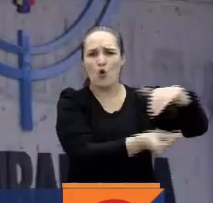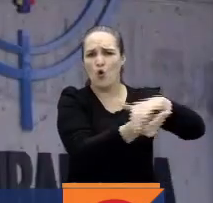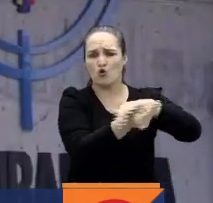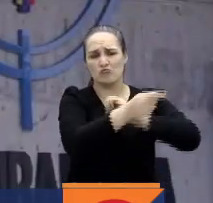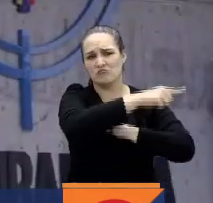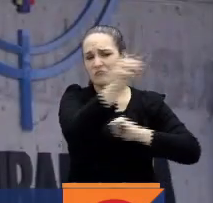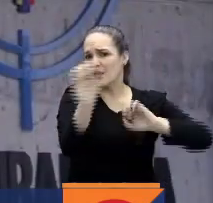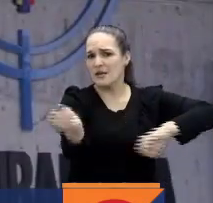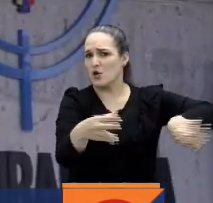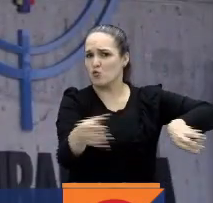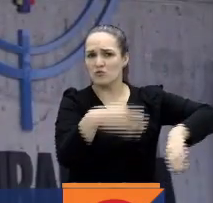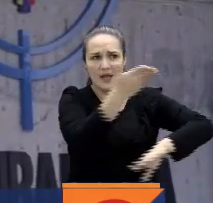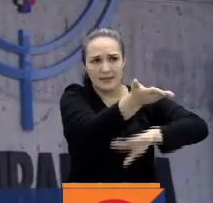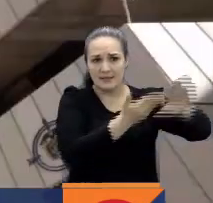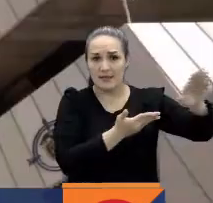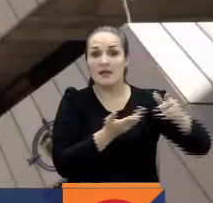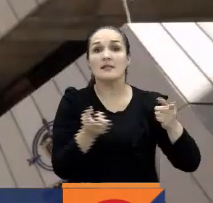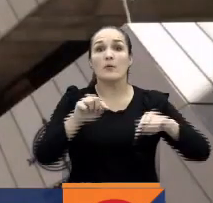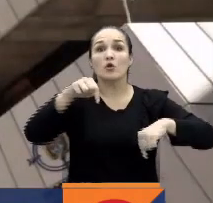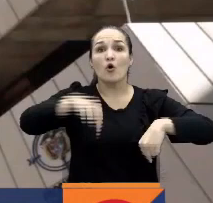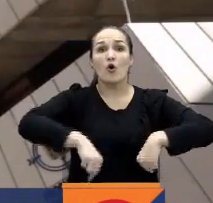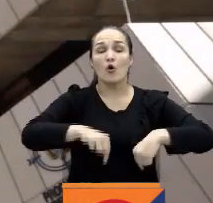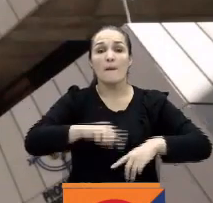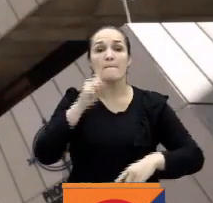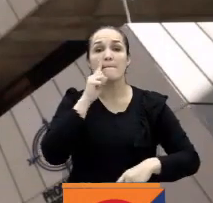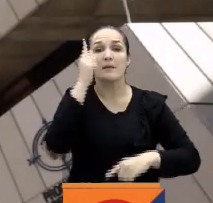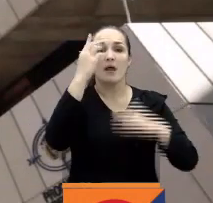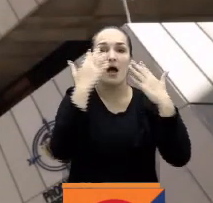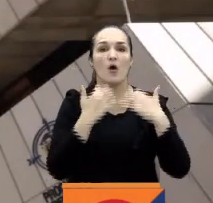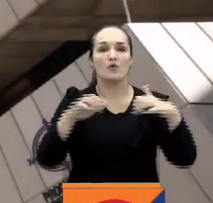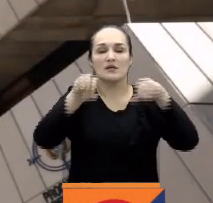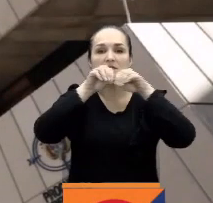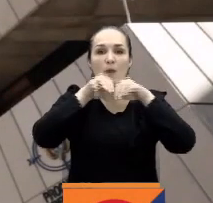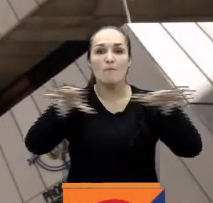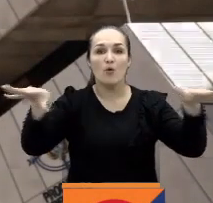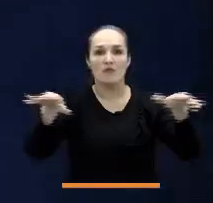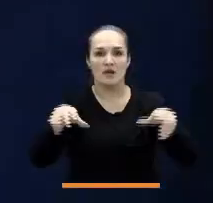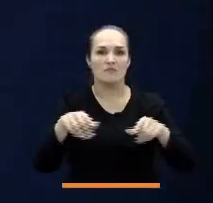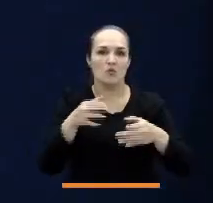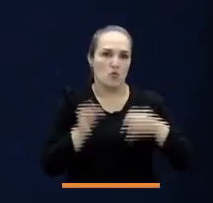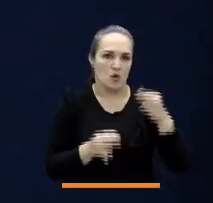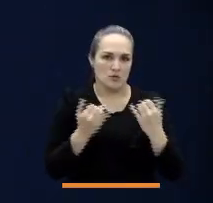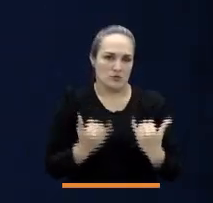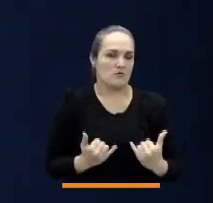E igualmente para hoy está convocada la primera audiencia pública tras estos hechos.